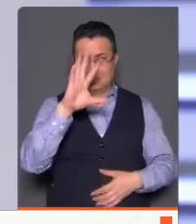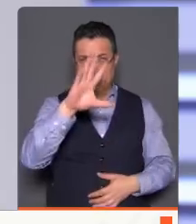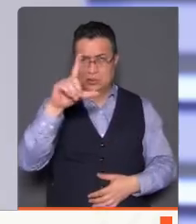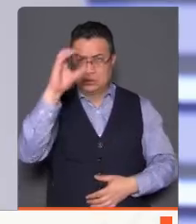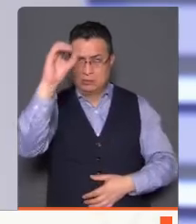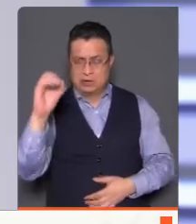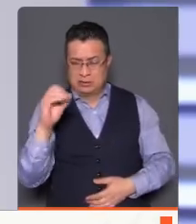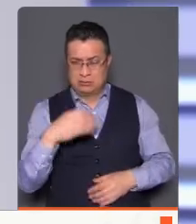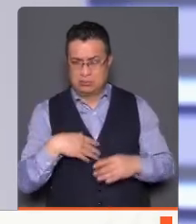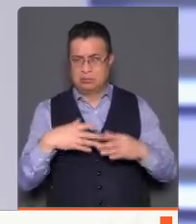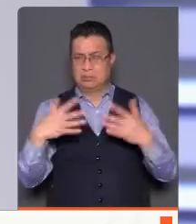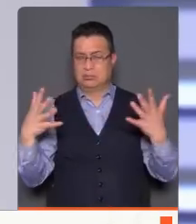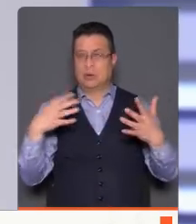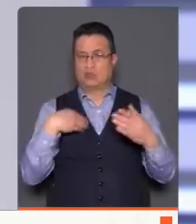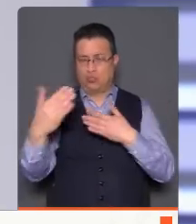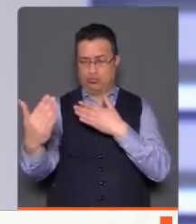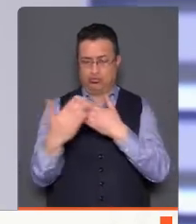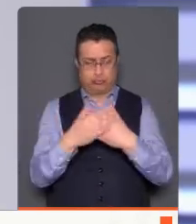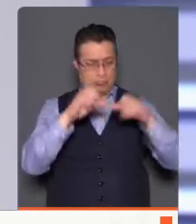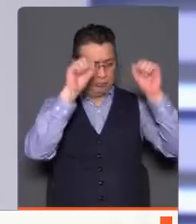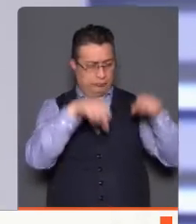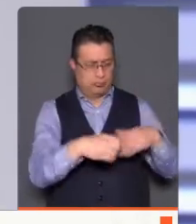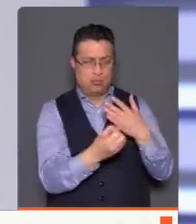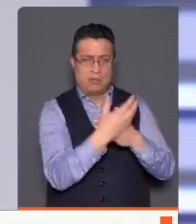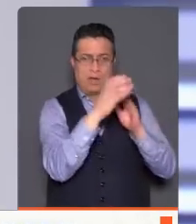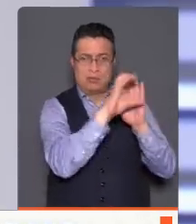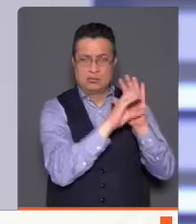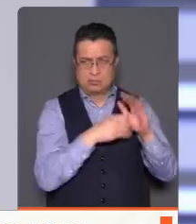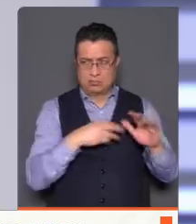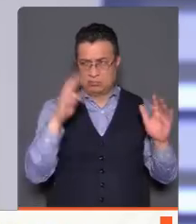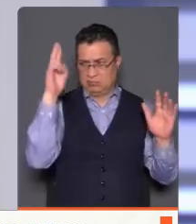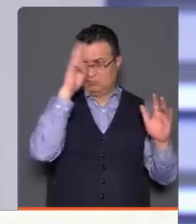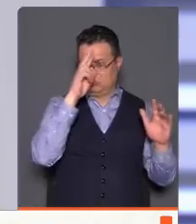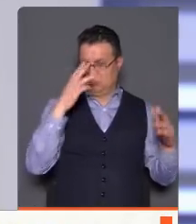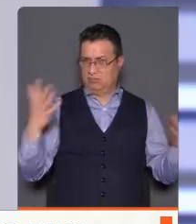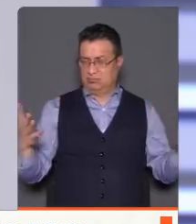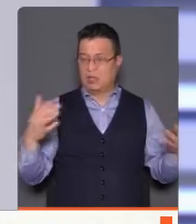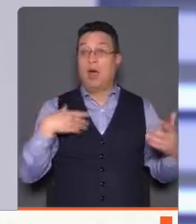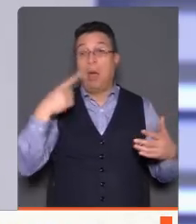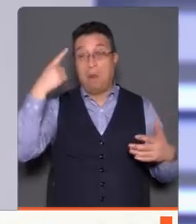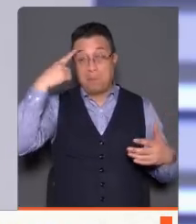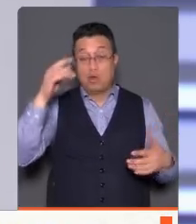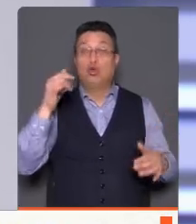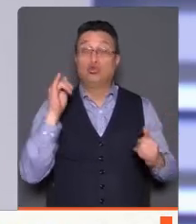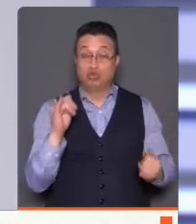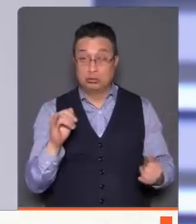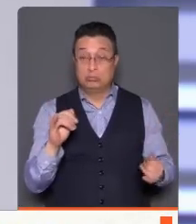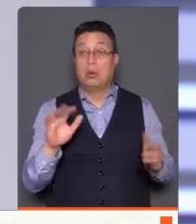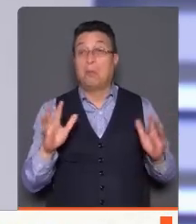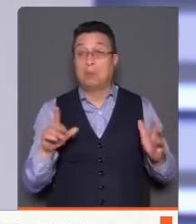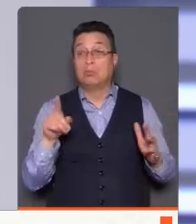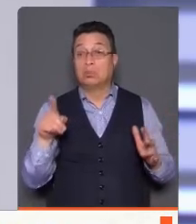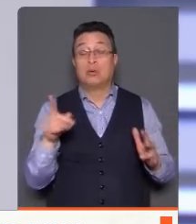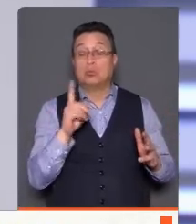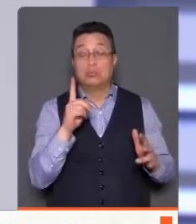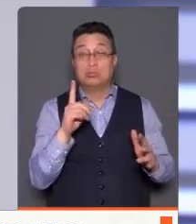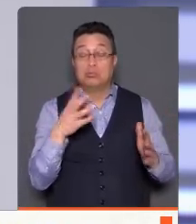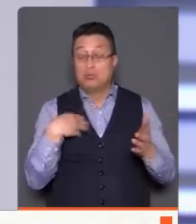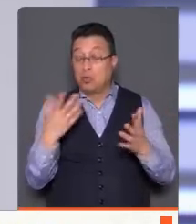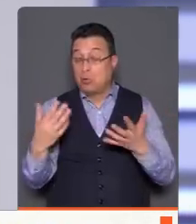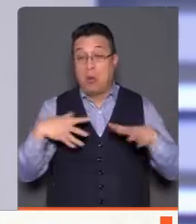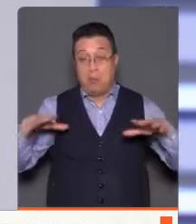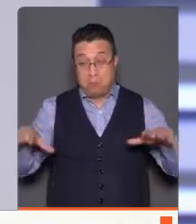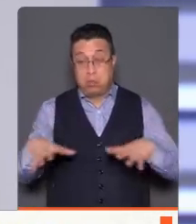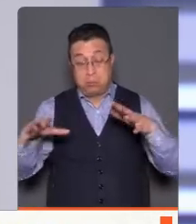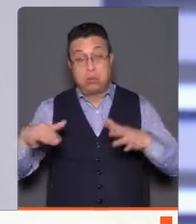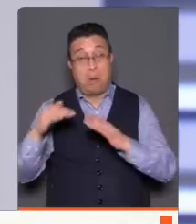estábamos a puertas de la aprobación de una nueva constitución. No obstante, nos parece que no le quita al esfuerzo